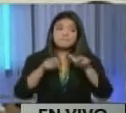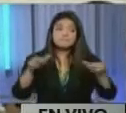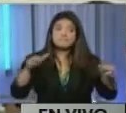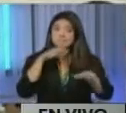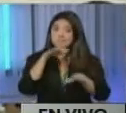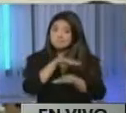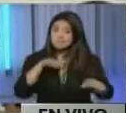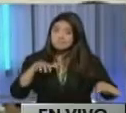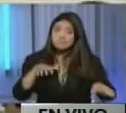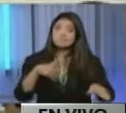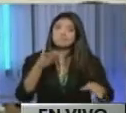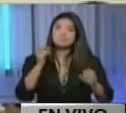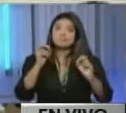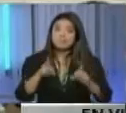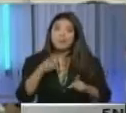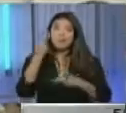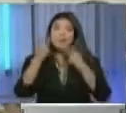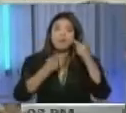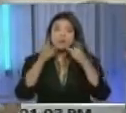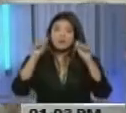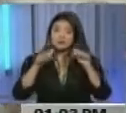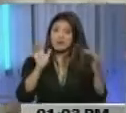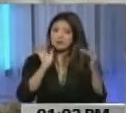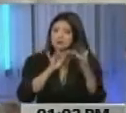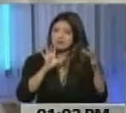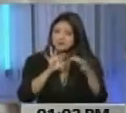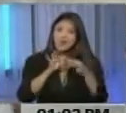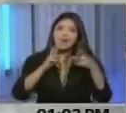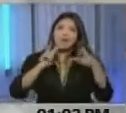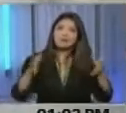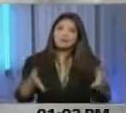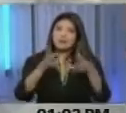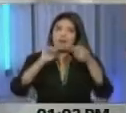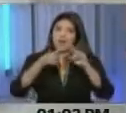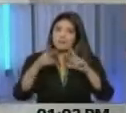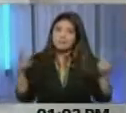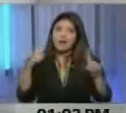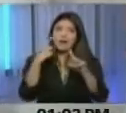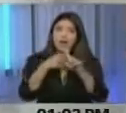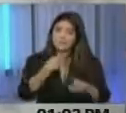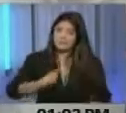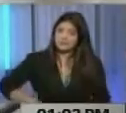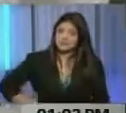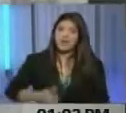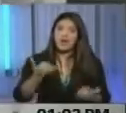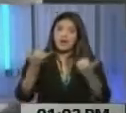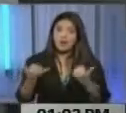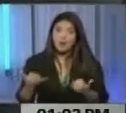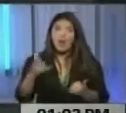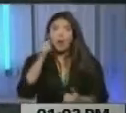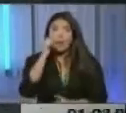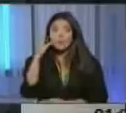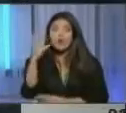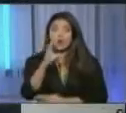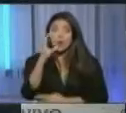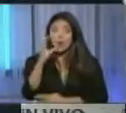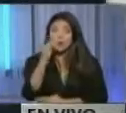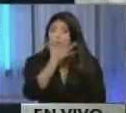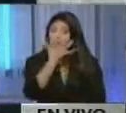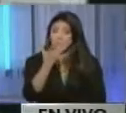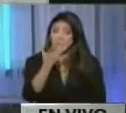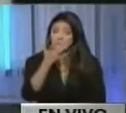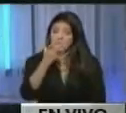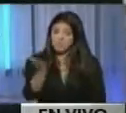mayor oposición política a este acercamiento en pro de la paz es el expresidente y actual senador colombiano Álvaro Uribe